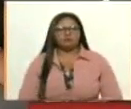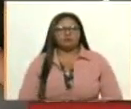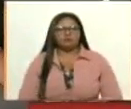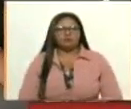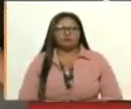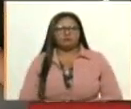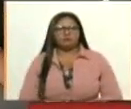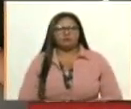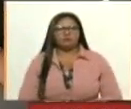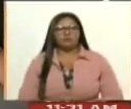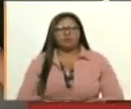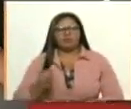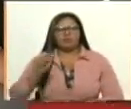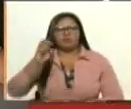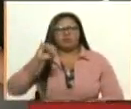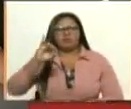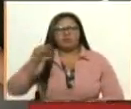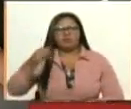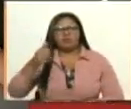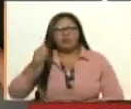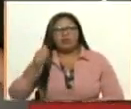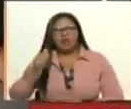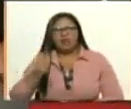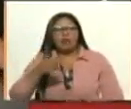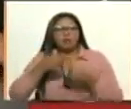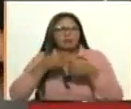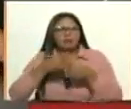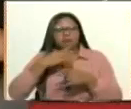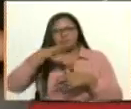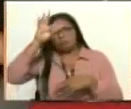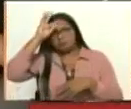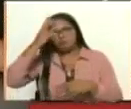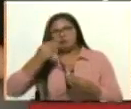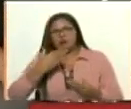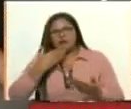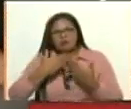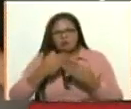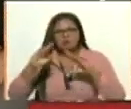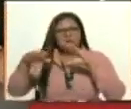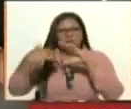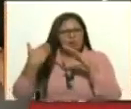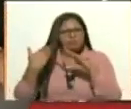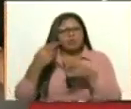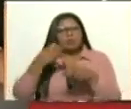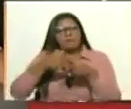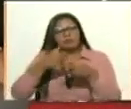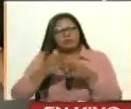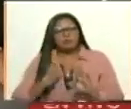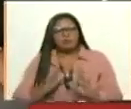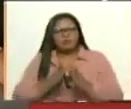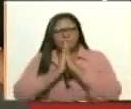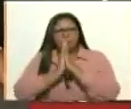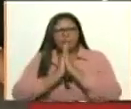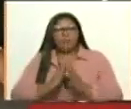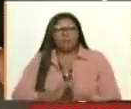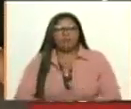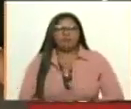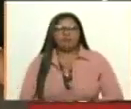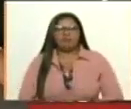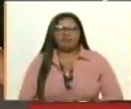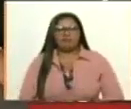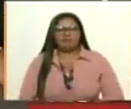Esta amiga Belkis, todavía no tenemos el apellido de ella y sí agradeceríamos que nos lo haga llegar. Rosy